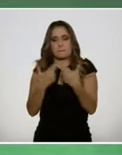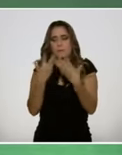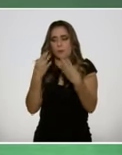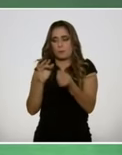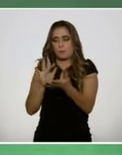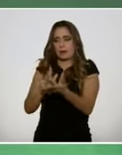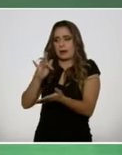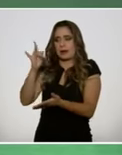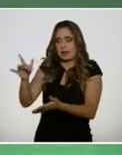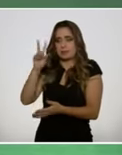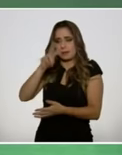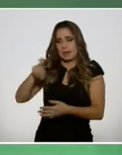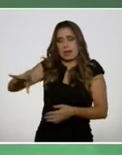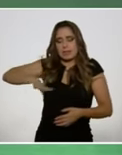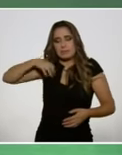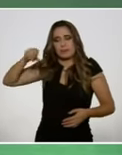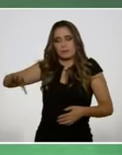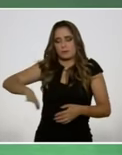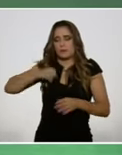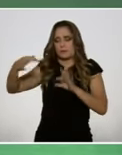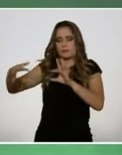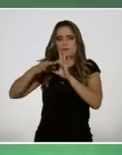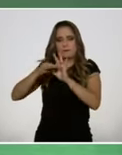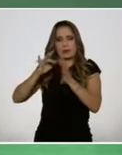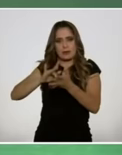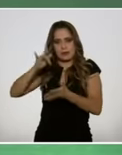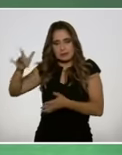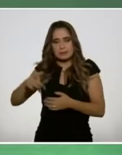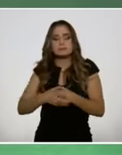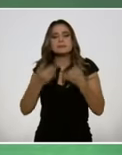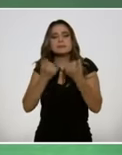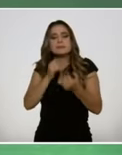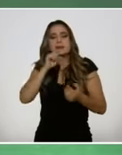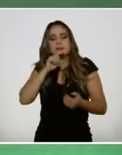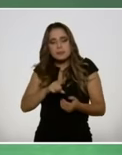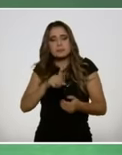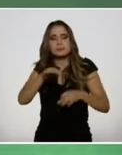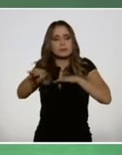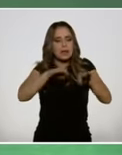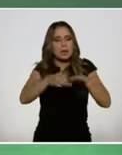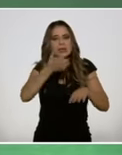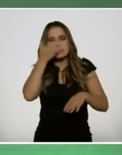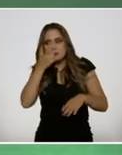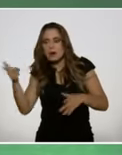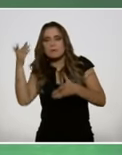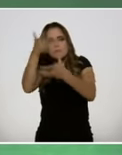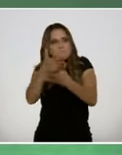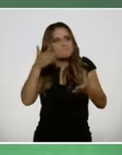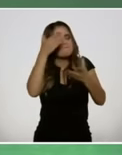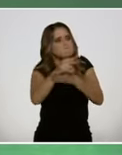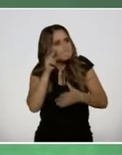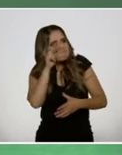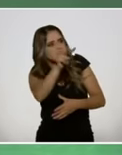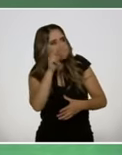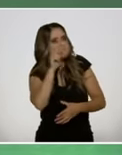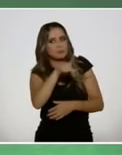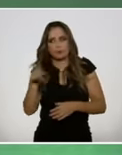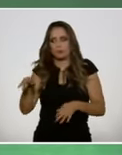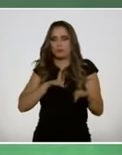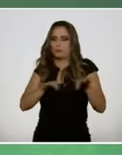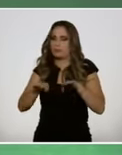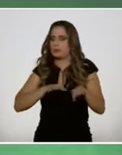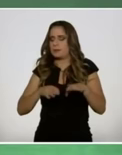porque es un esfuerzo que se hizo de manera conjunta, pero también ha estado trabajando en las escuelas y eso es algo que también es importantísimo.